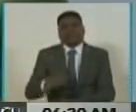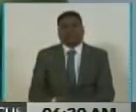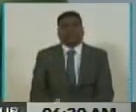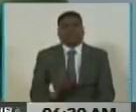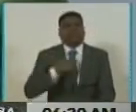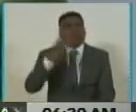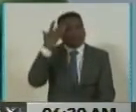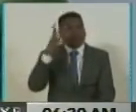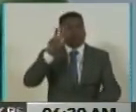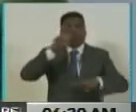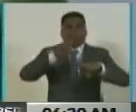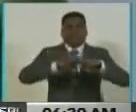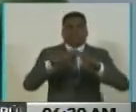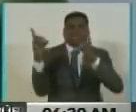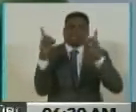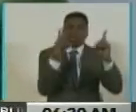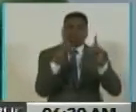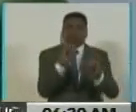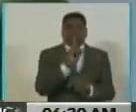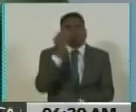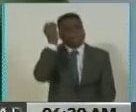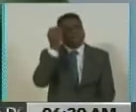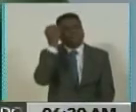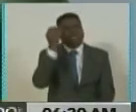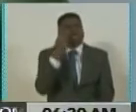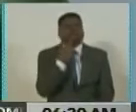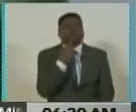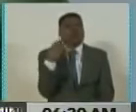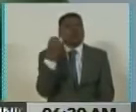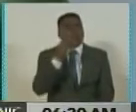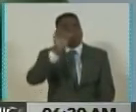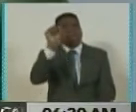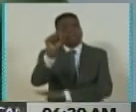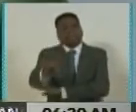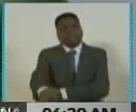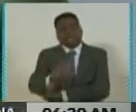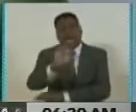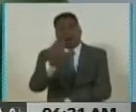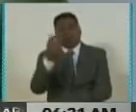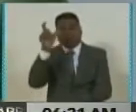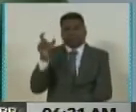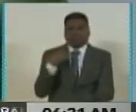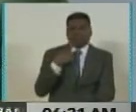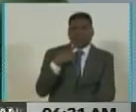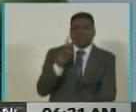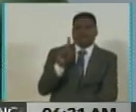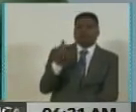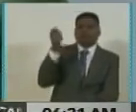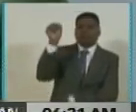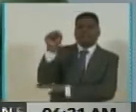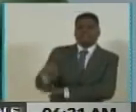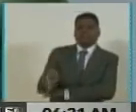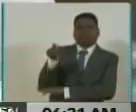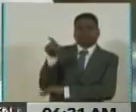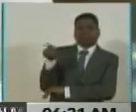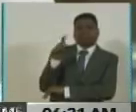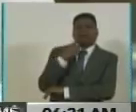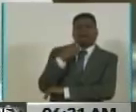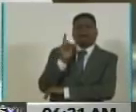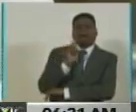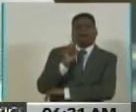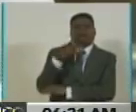cuando uno se sienta a dialogar, uno no debe pensar en cómo derrotar al otro en la mesa de diálogo, que yo creo que eso fue lo que pasó en la primera etapa. Y quizás se trasladó